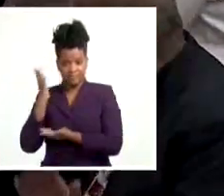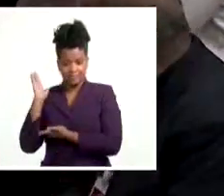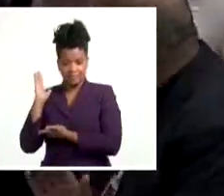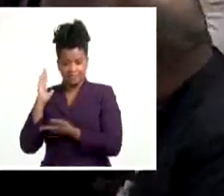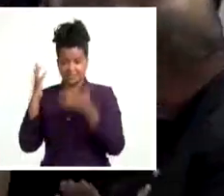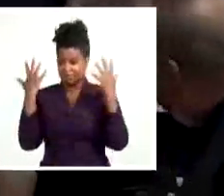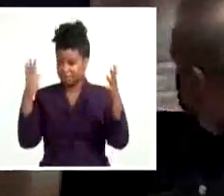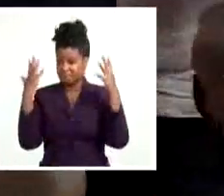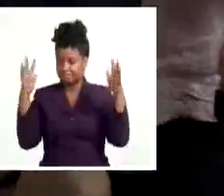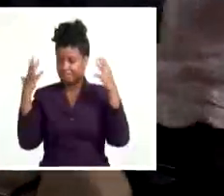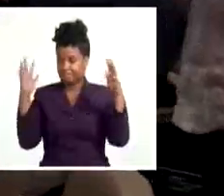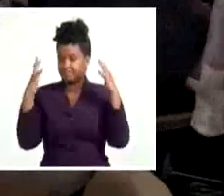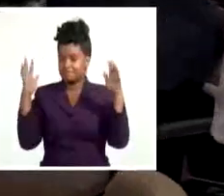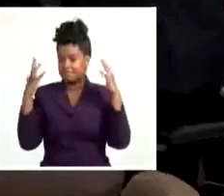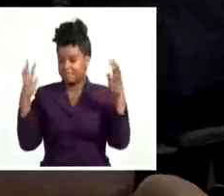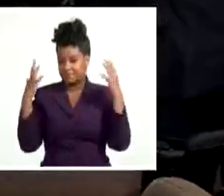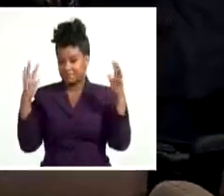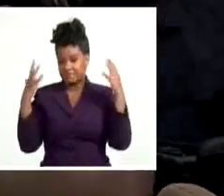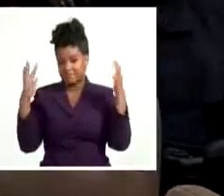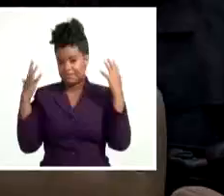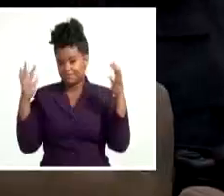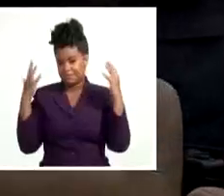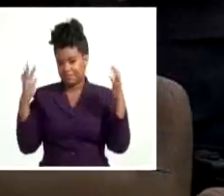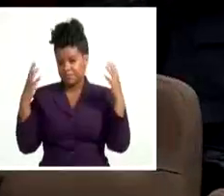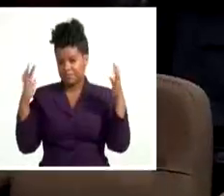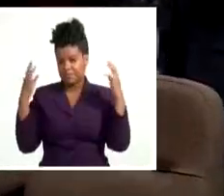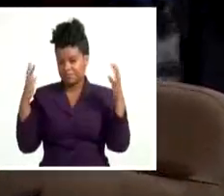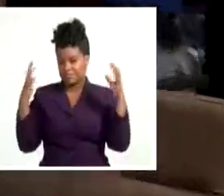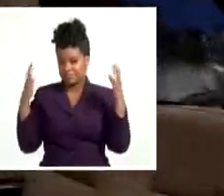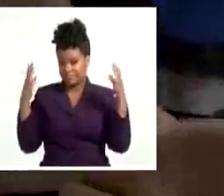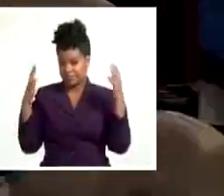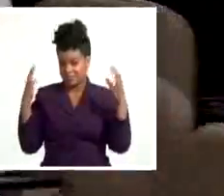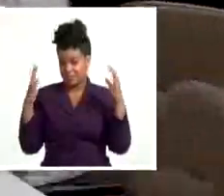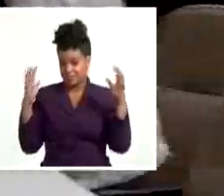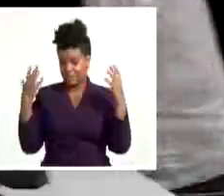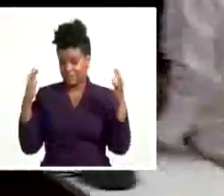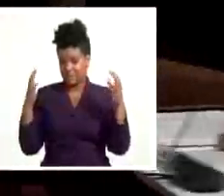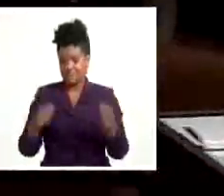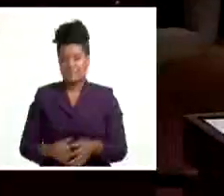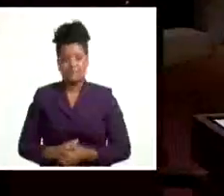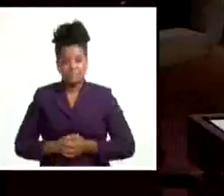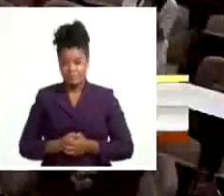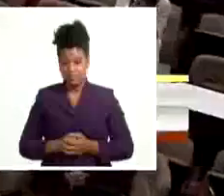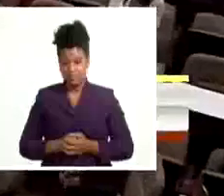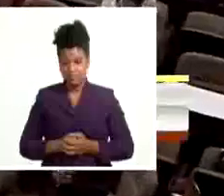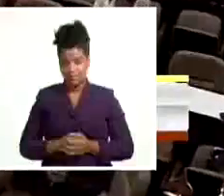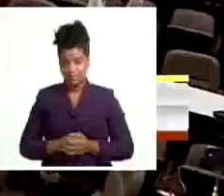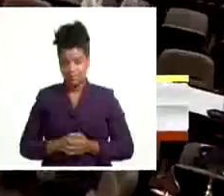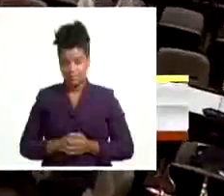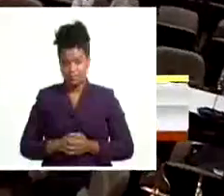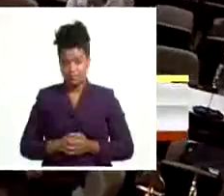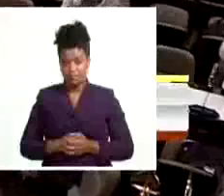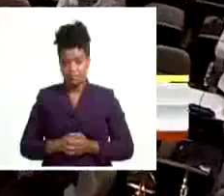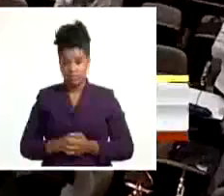Este fue el momento en el que el presidente cubano Miguel Díaz Canel recibió el lunes de parte de Raúl Castro el cargo de primer secretario del